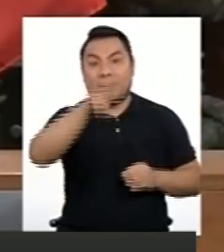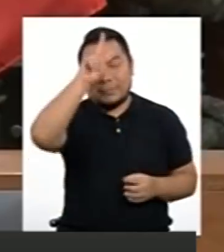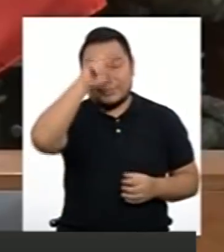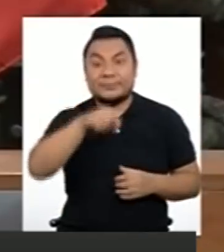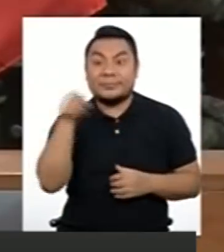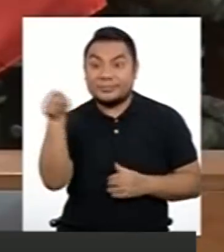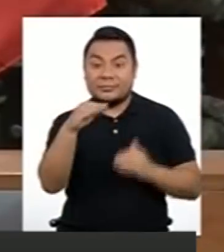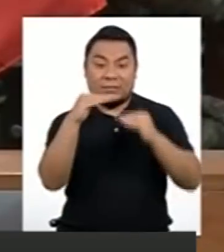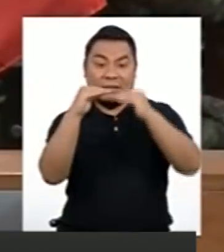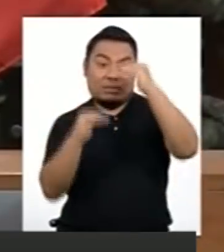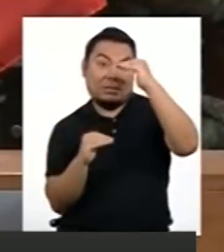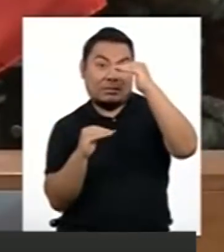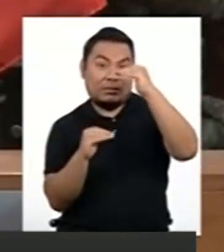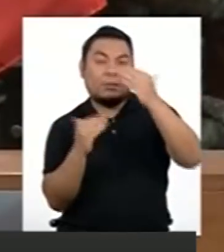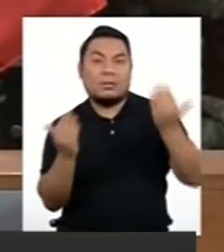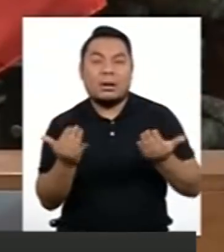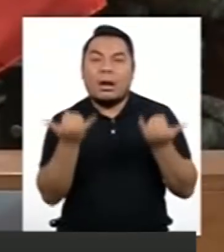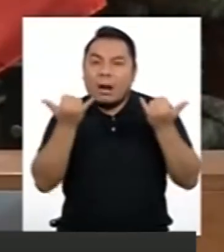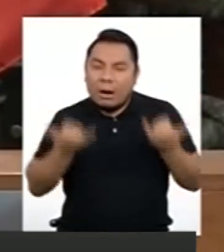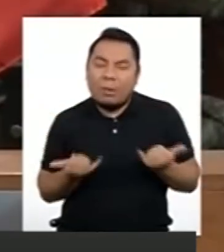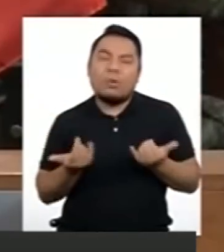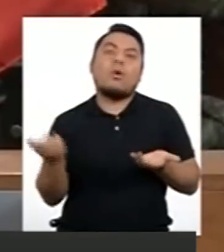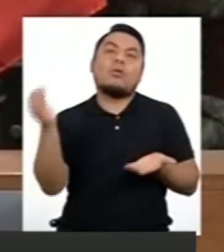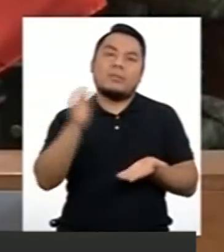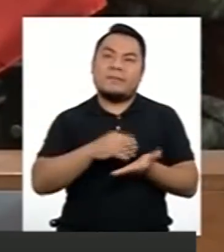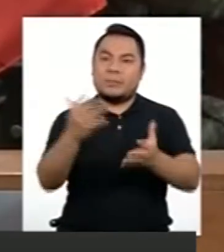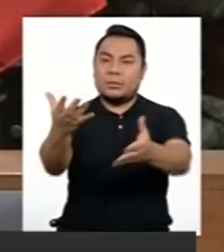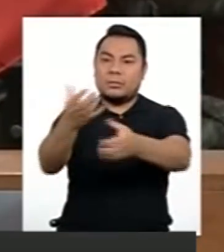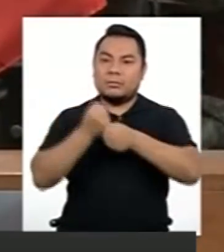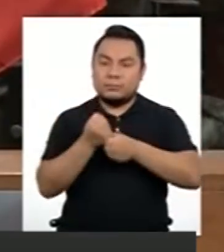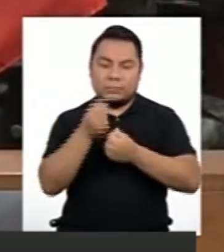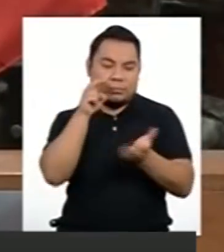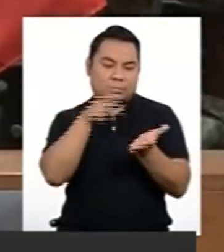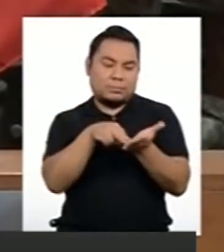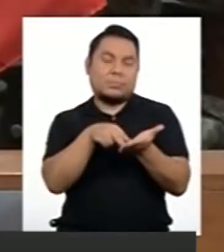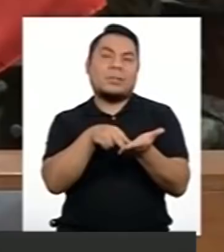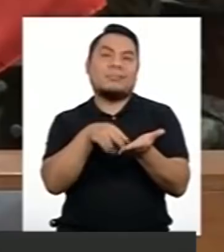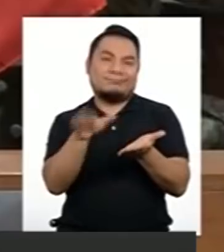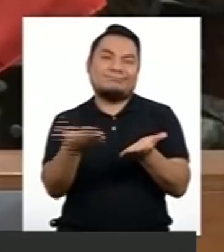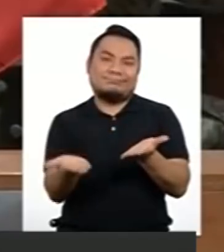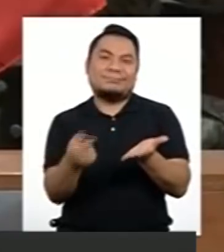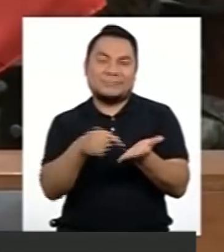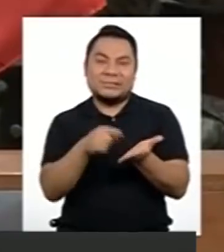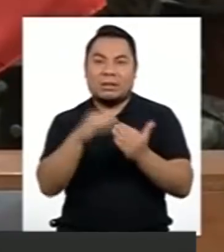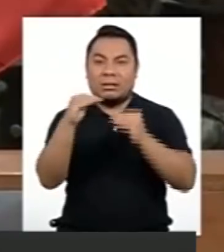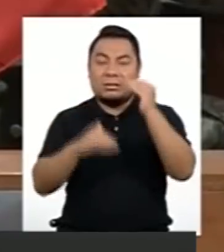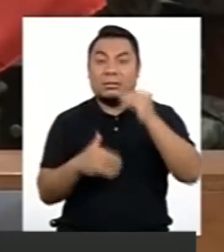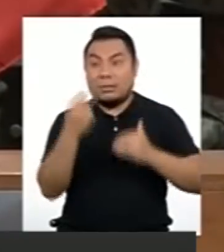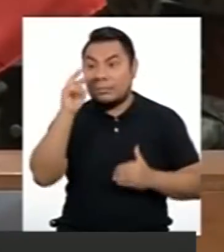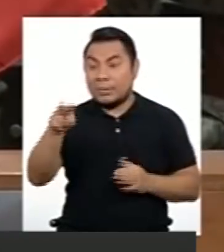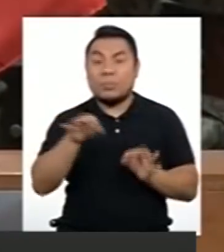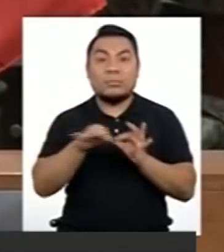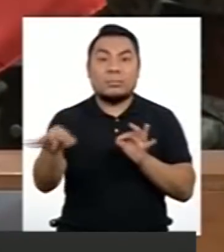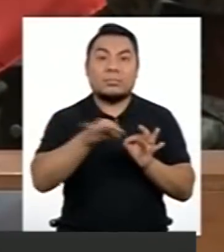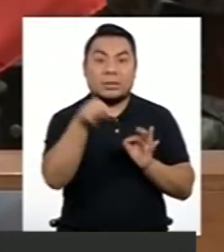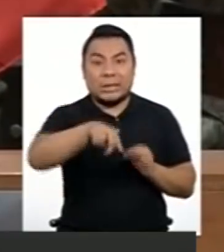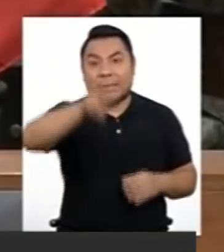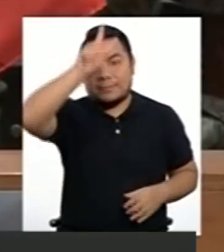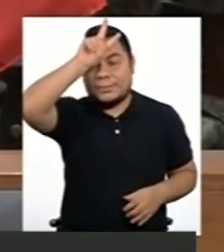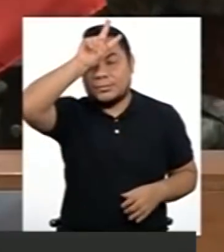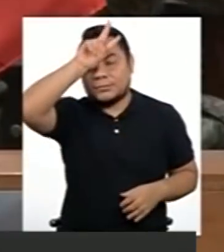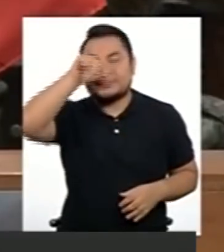esa desigualdad hoy la volvemos nuevamente a notar. Vemos regiones en el